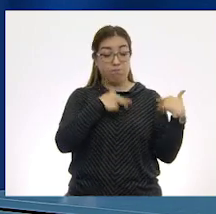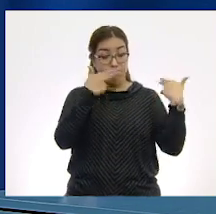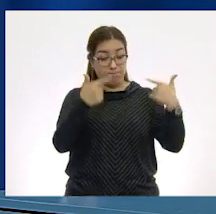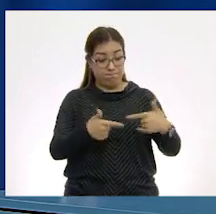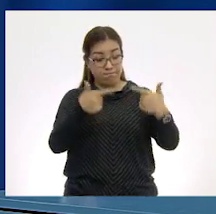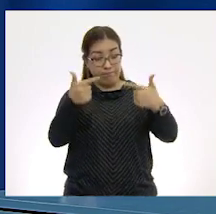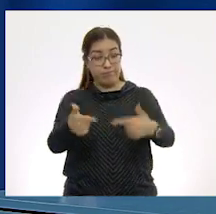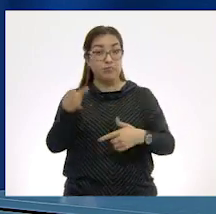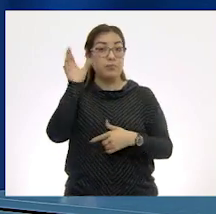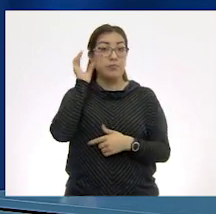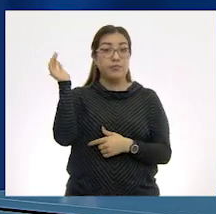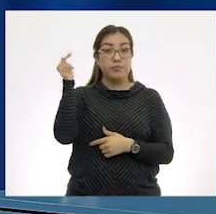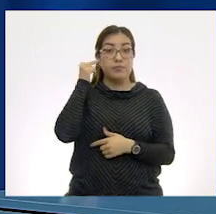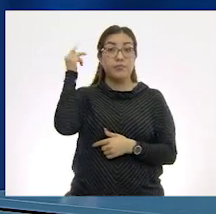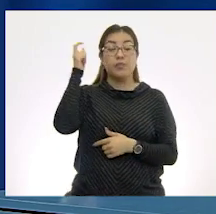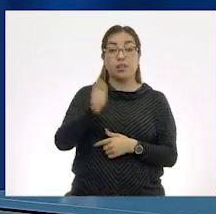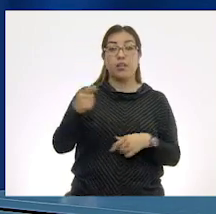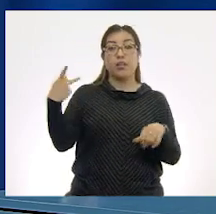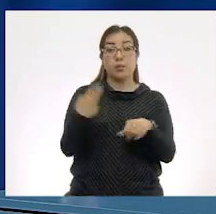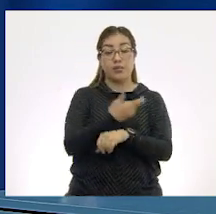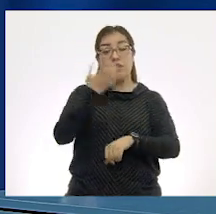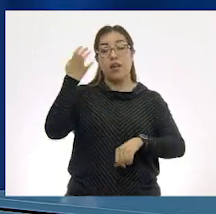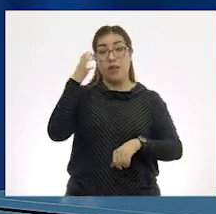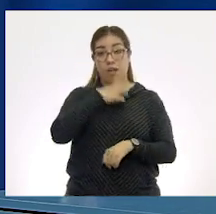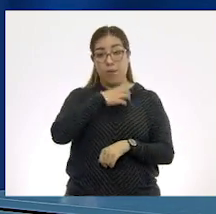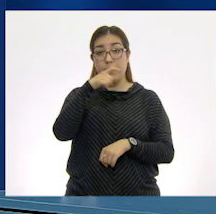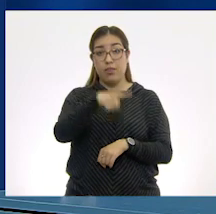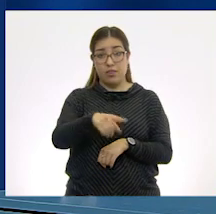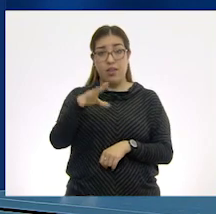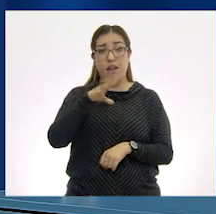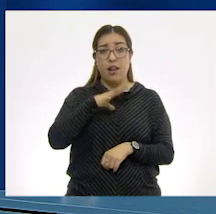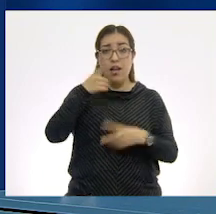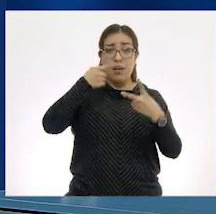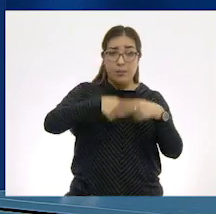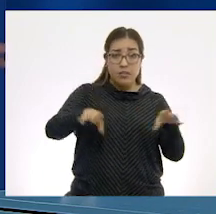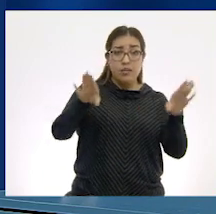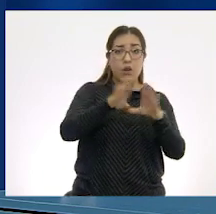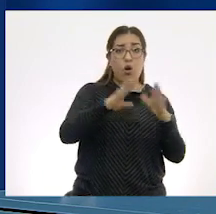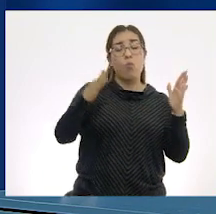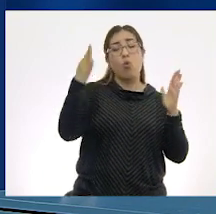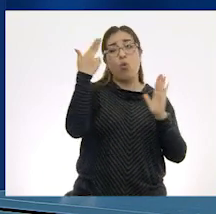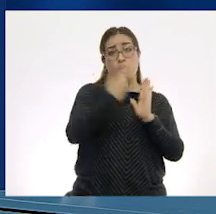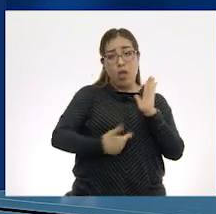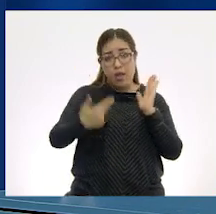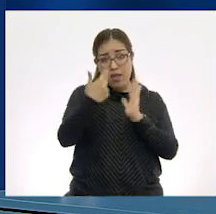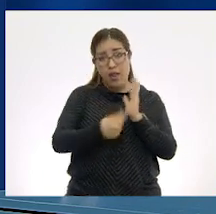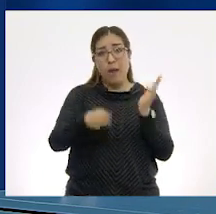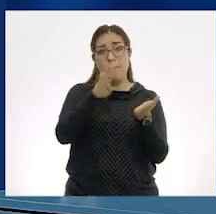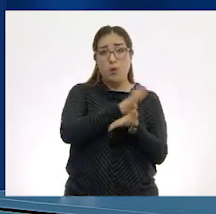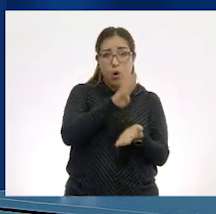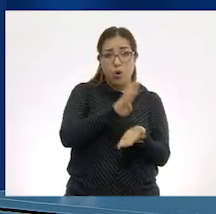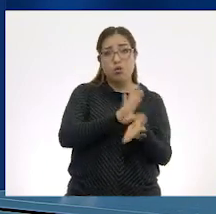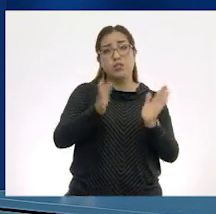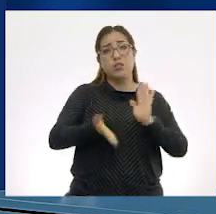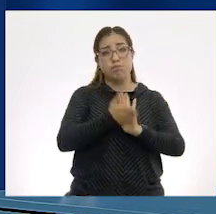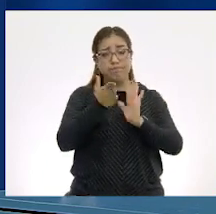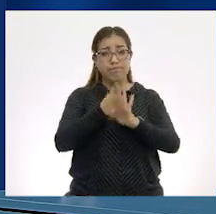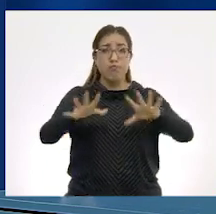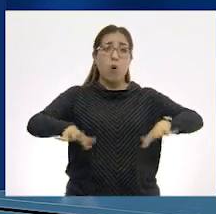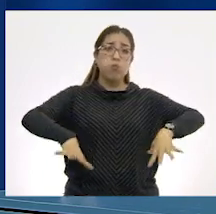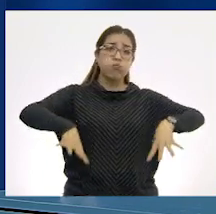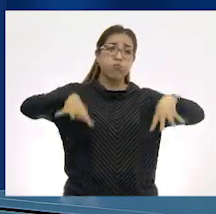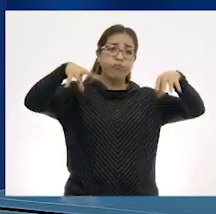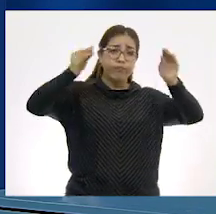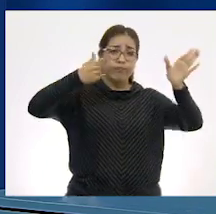que en su capital, Erlitou, se construyeran talleres de bronce, palacios y templos. Y así pasó